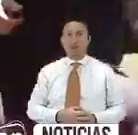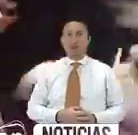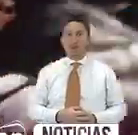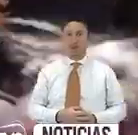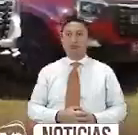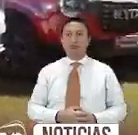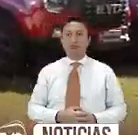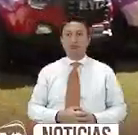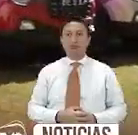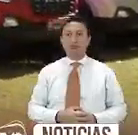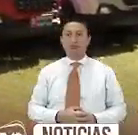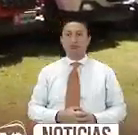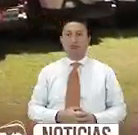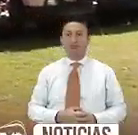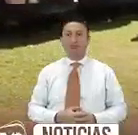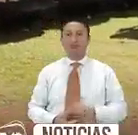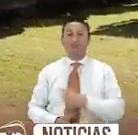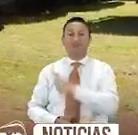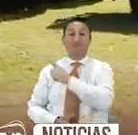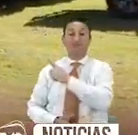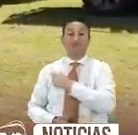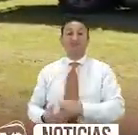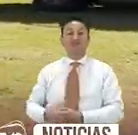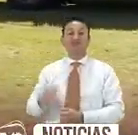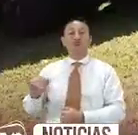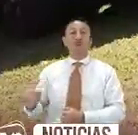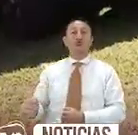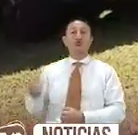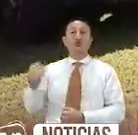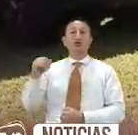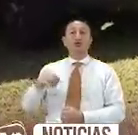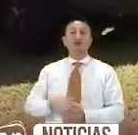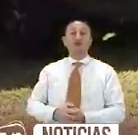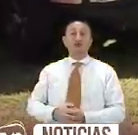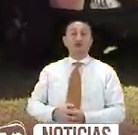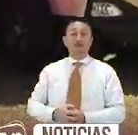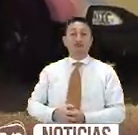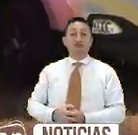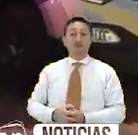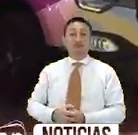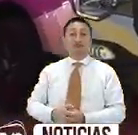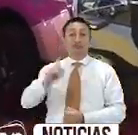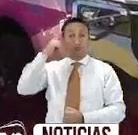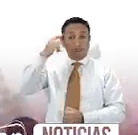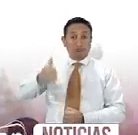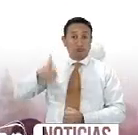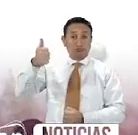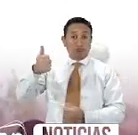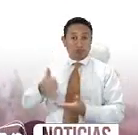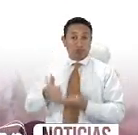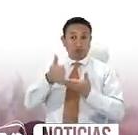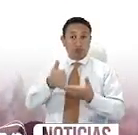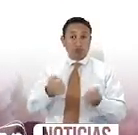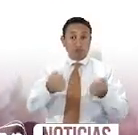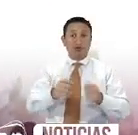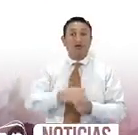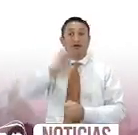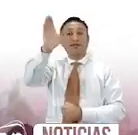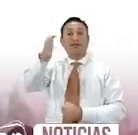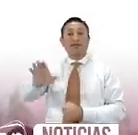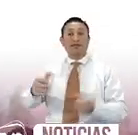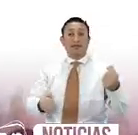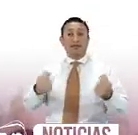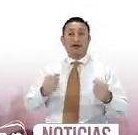Productores agrícolas y ganaderos recibieron este jueves camionetas a diésel subvencionadas por parte del Gobierno Nacional. El presidente de